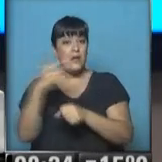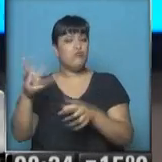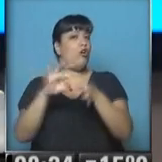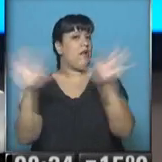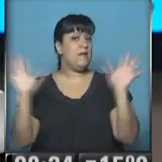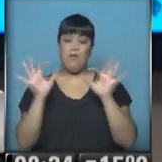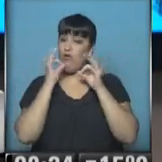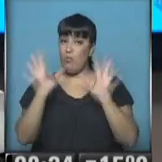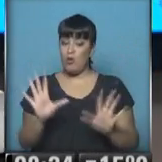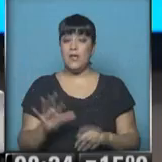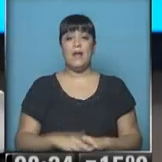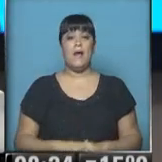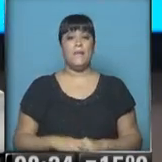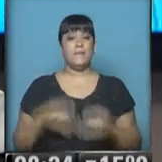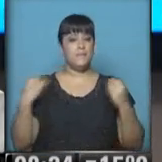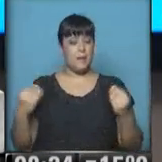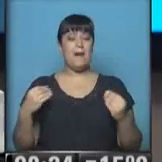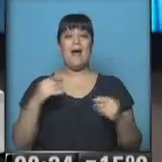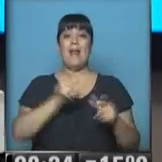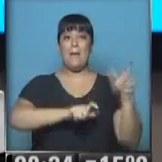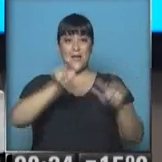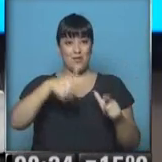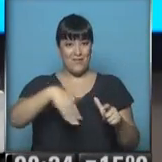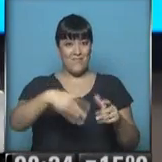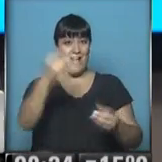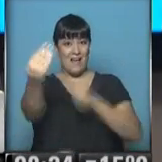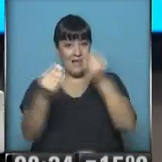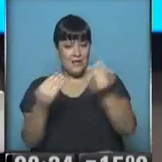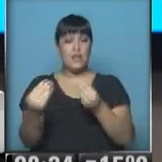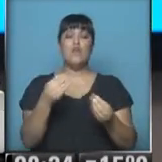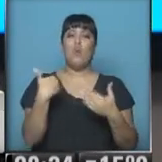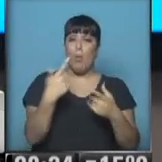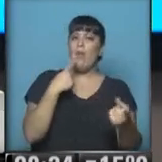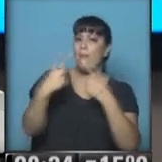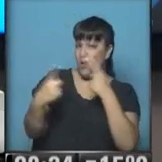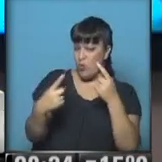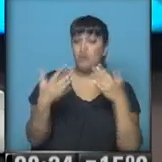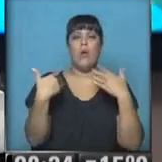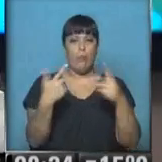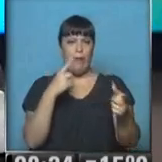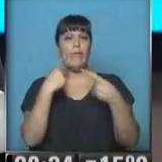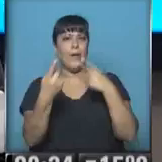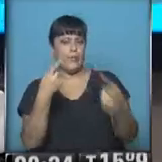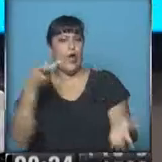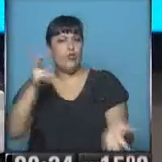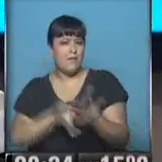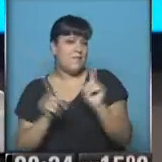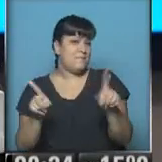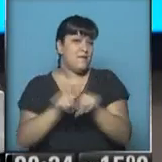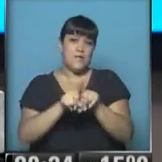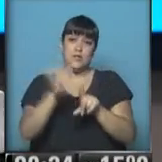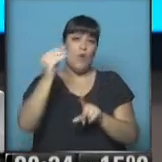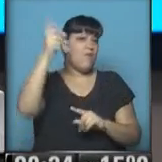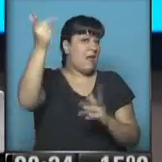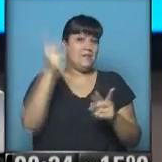los candidatos eh preguntemos Y repreguntas como sucede como sucedió en Brasil en las últimas